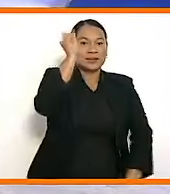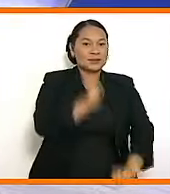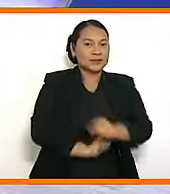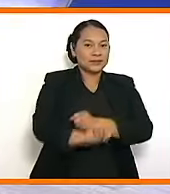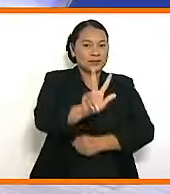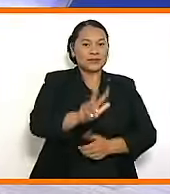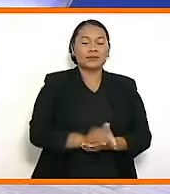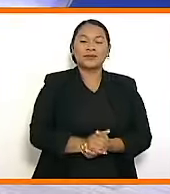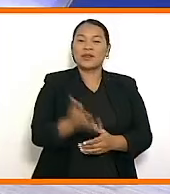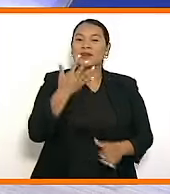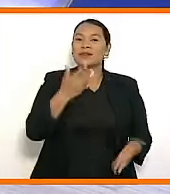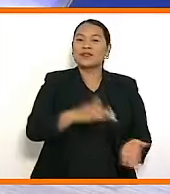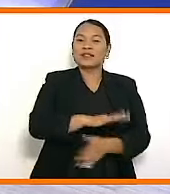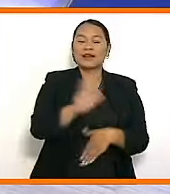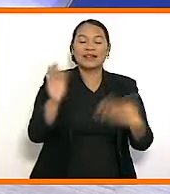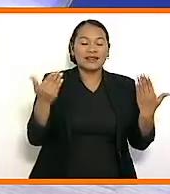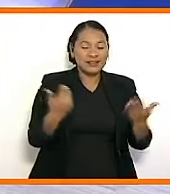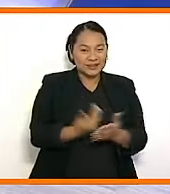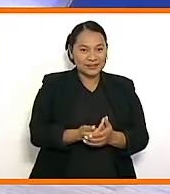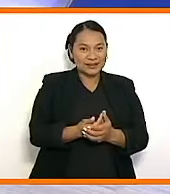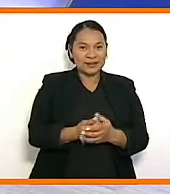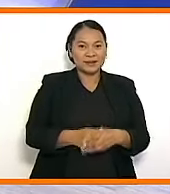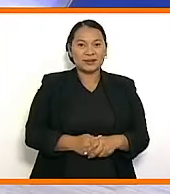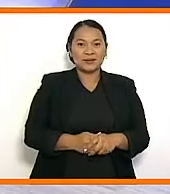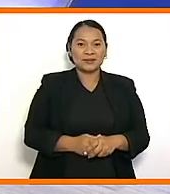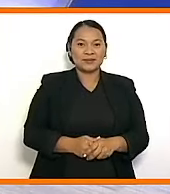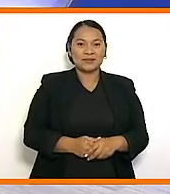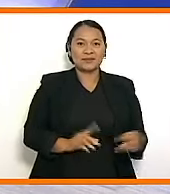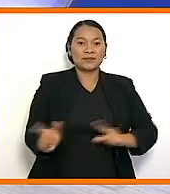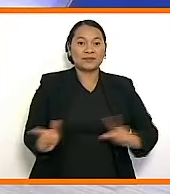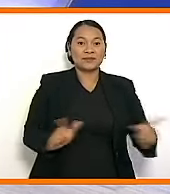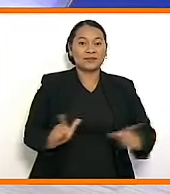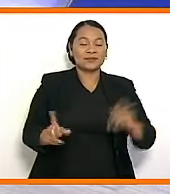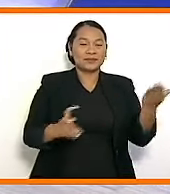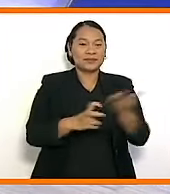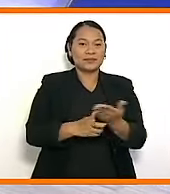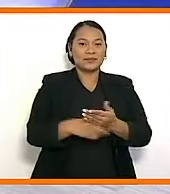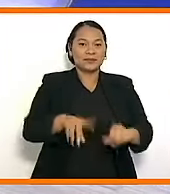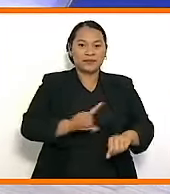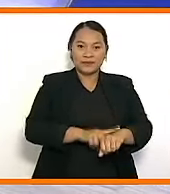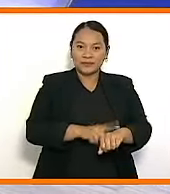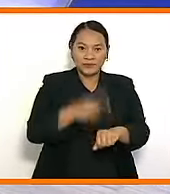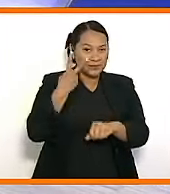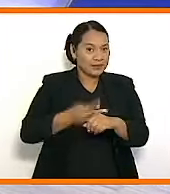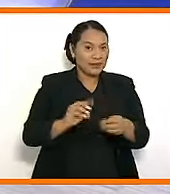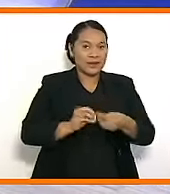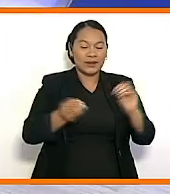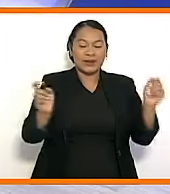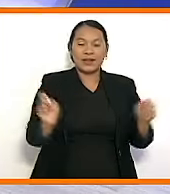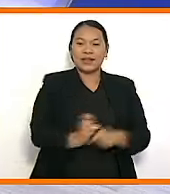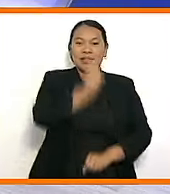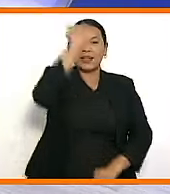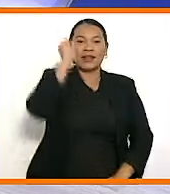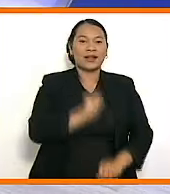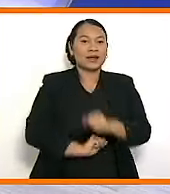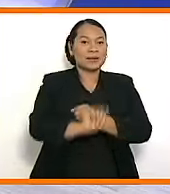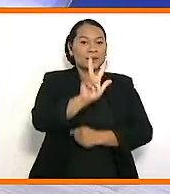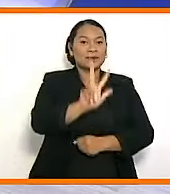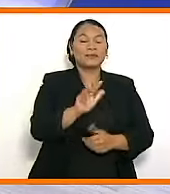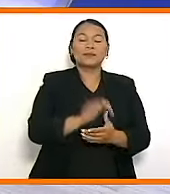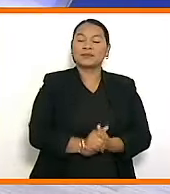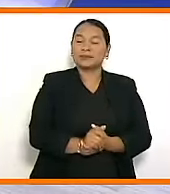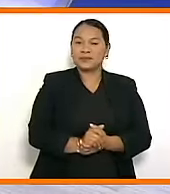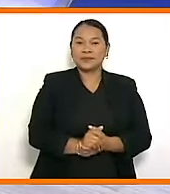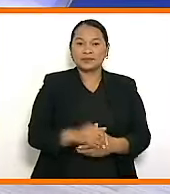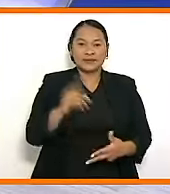3. Les deseo muchísima suerte a todos, todos con su boleto en mano, porque vamos a conocer esos tres afortunados números ganadores